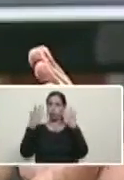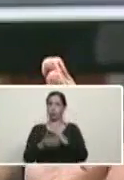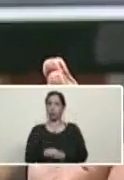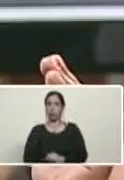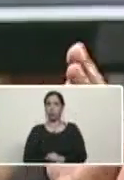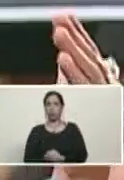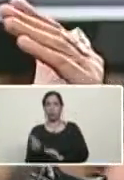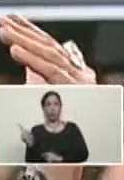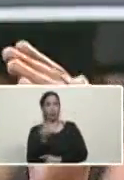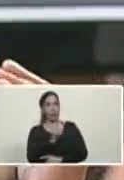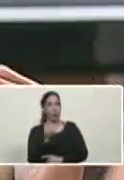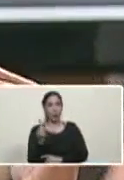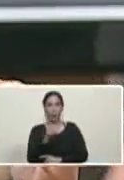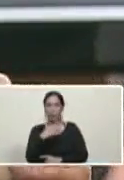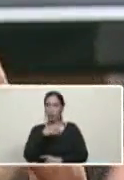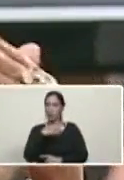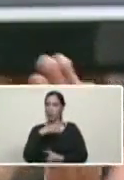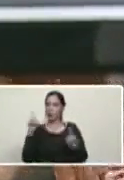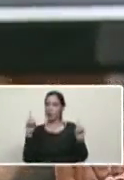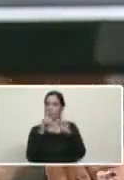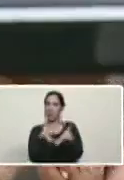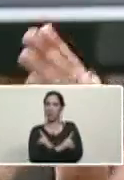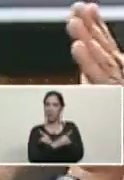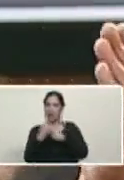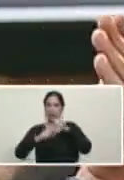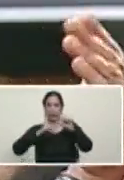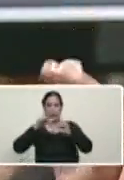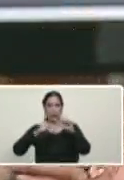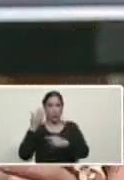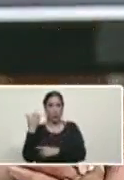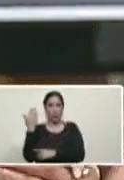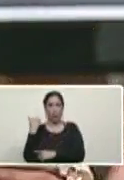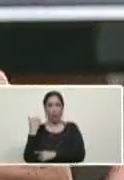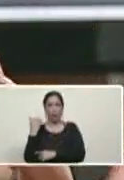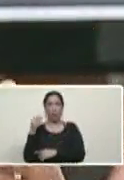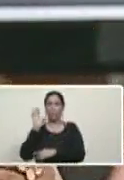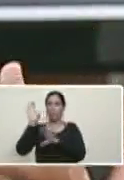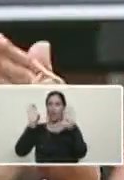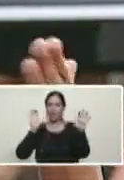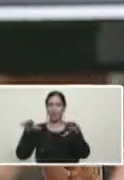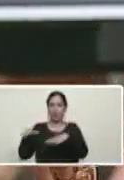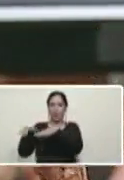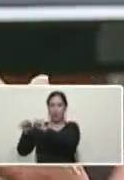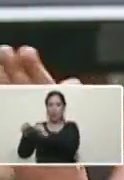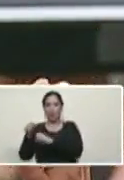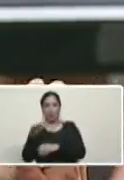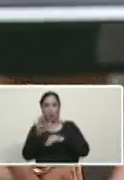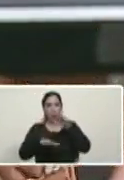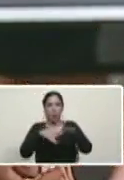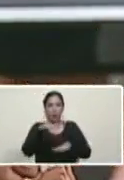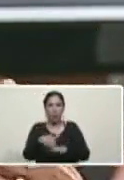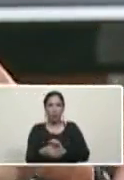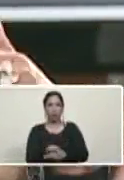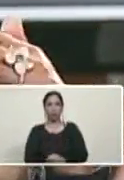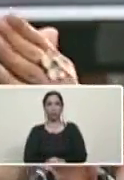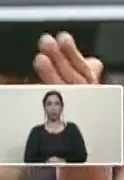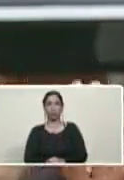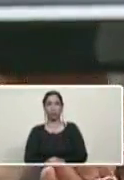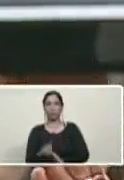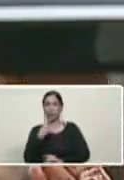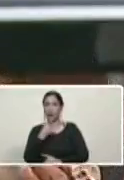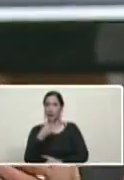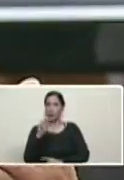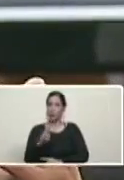con las armas en los siglos de antes en los países a capitalismo avanzado, pero usted nos dice que hay un